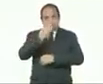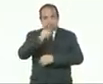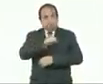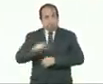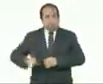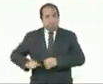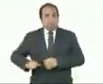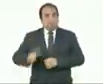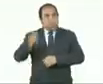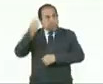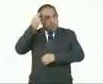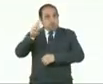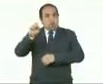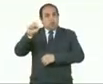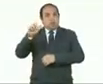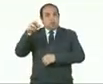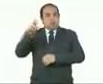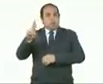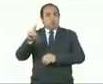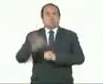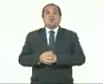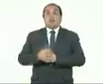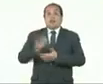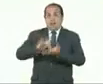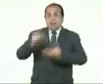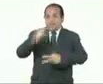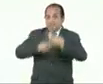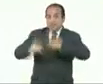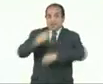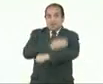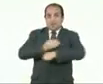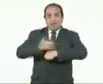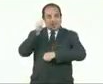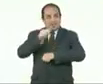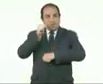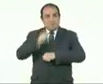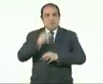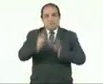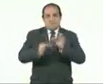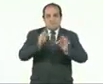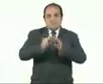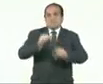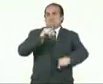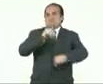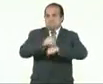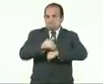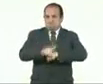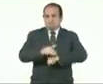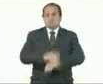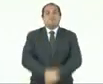Doctor Salvador Guerrero Chava, gracias por venir y acompañarnos, siempre tan certero en las cifras.